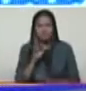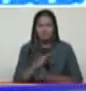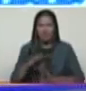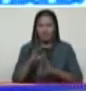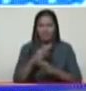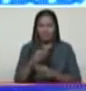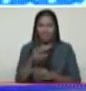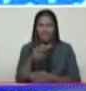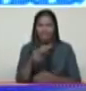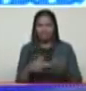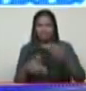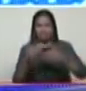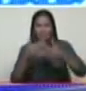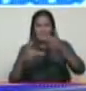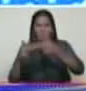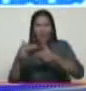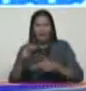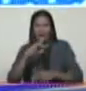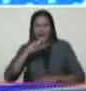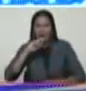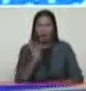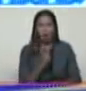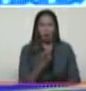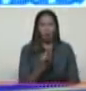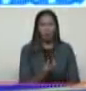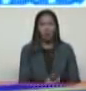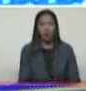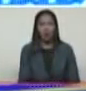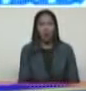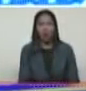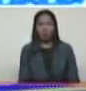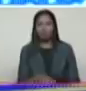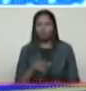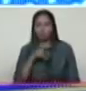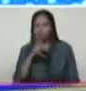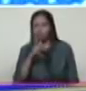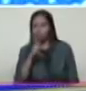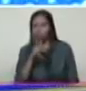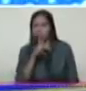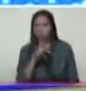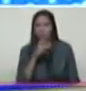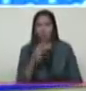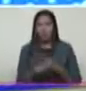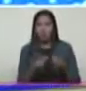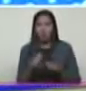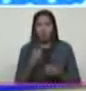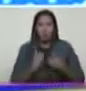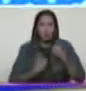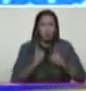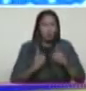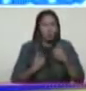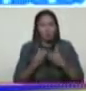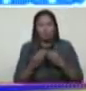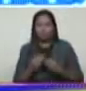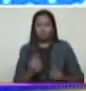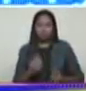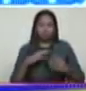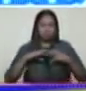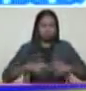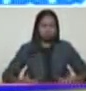una escalada de odio desenfrenado, una escalada de odio, de desesperación, de